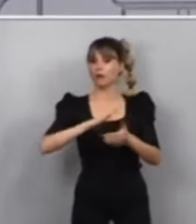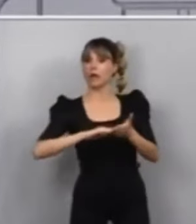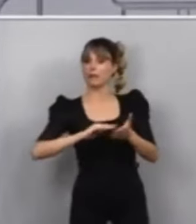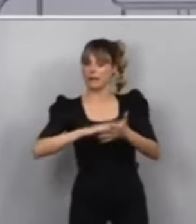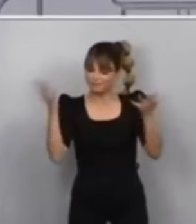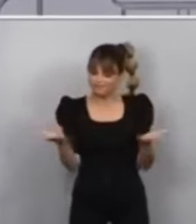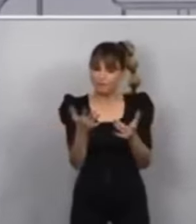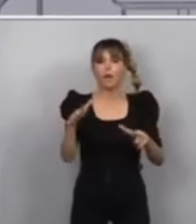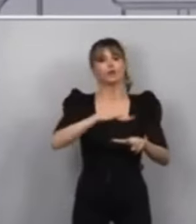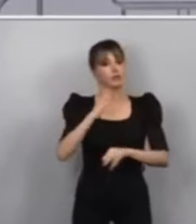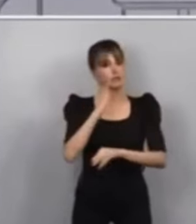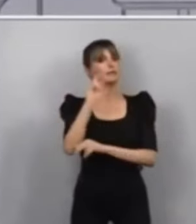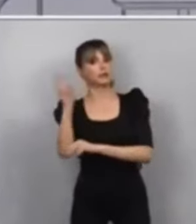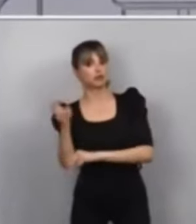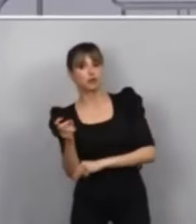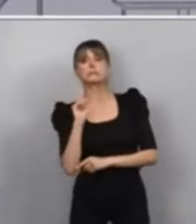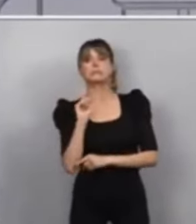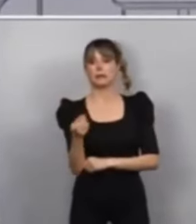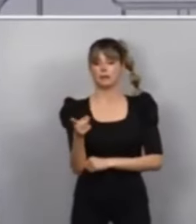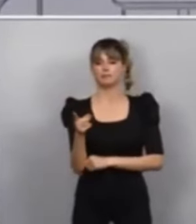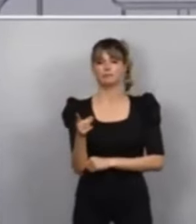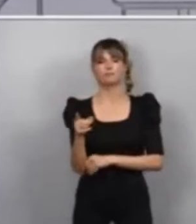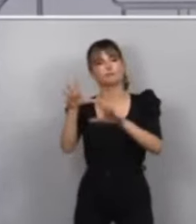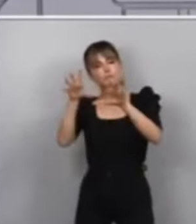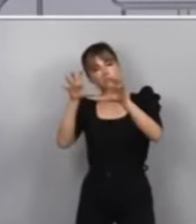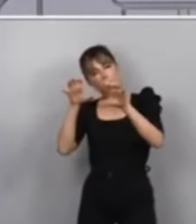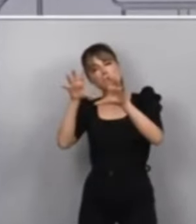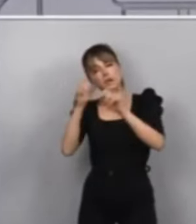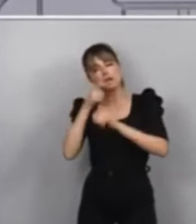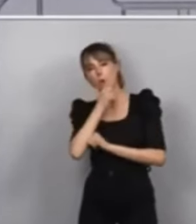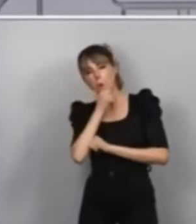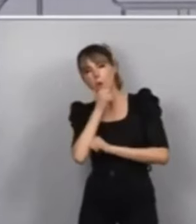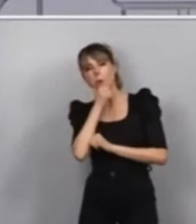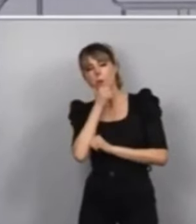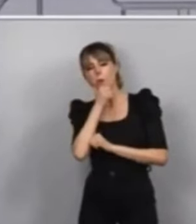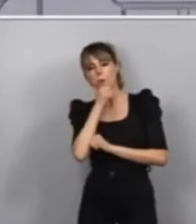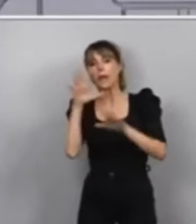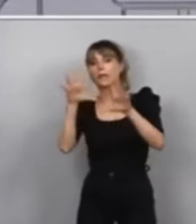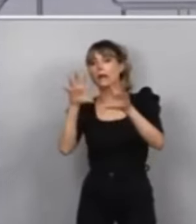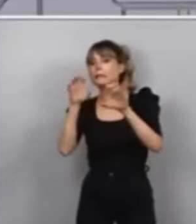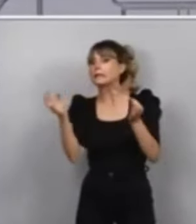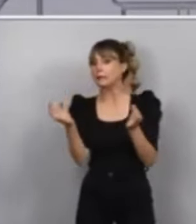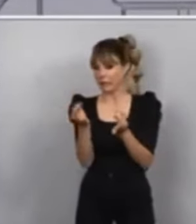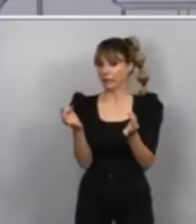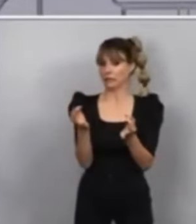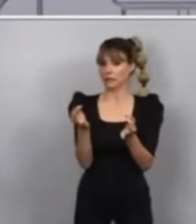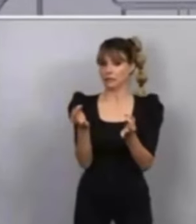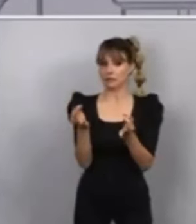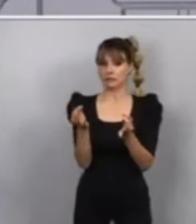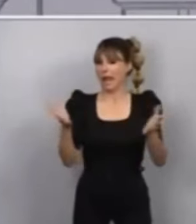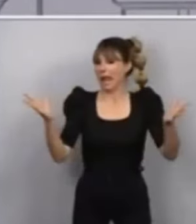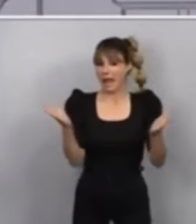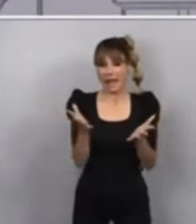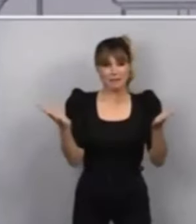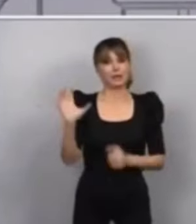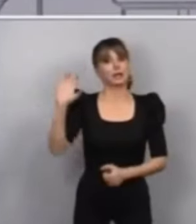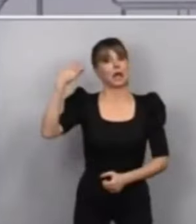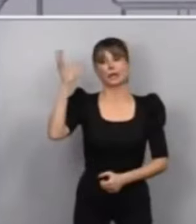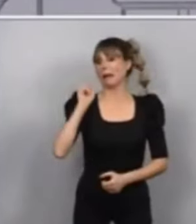pero también otras zonas afectadas Aprendiendo la lección y la lección es que estamos ante una emergencia